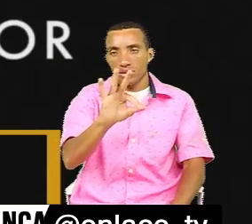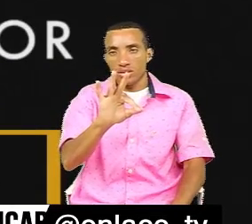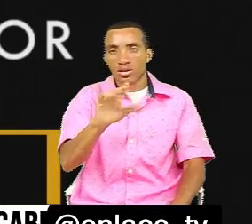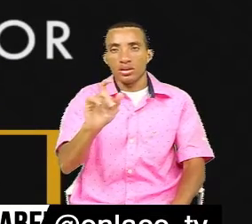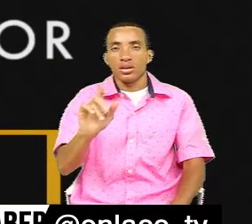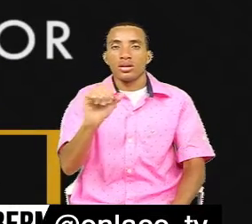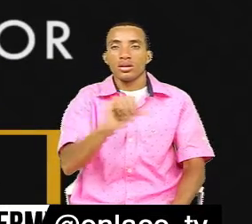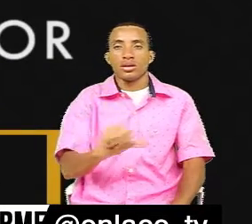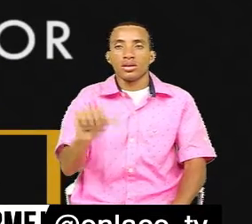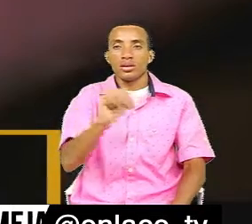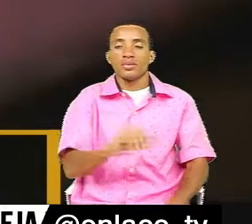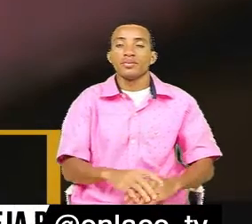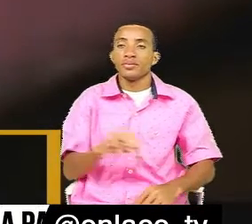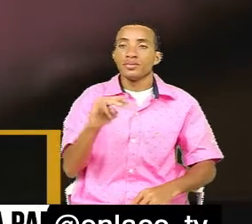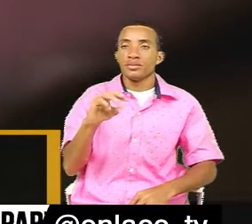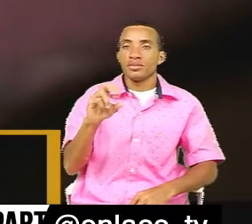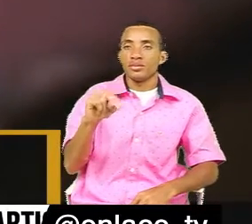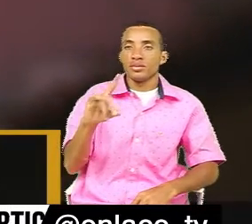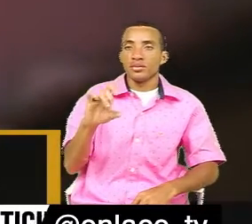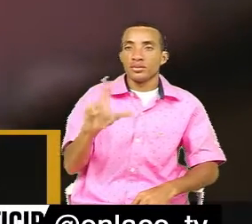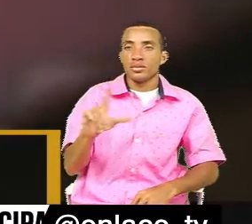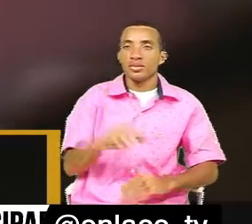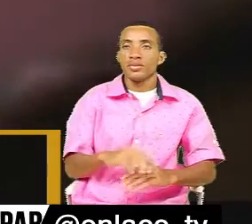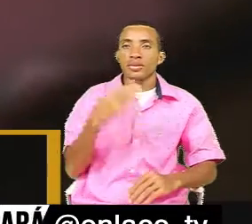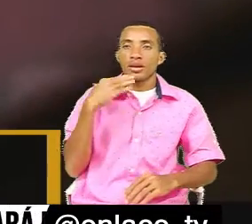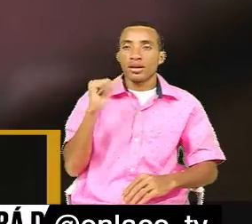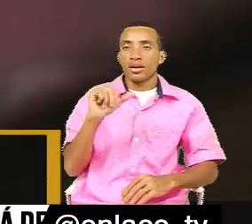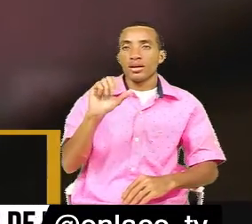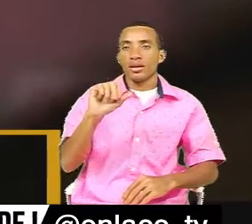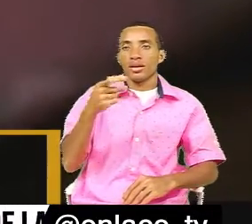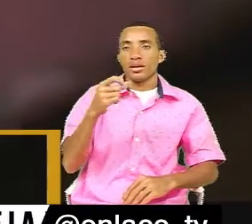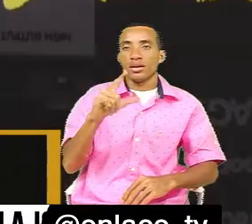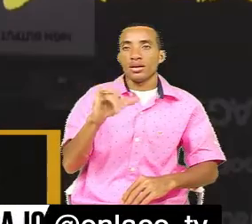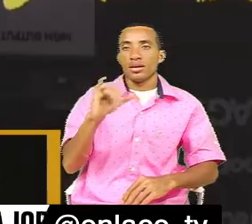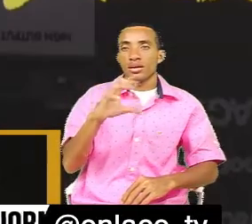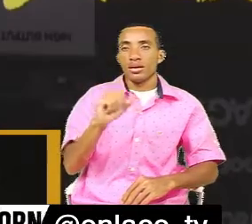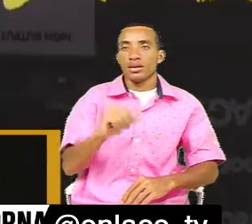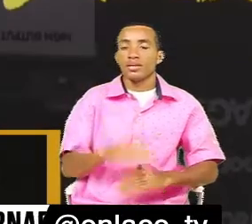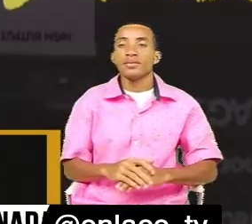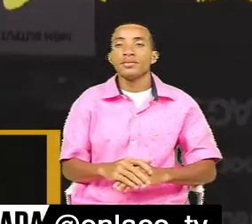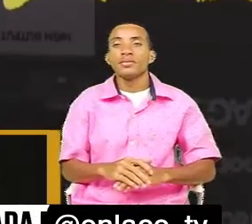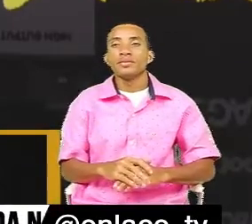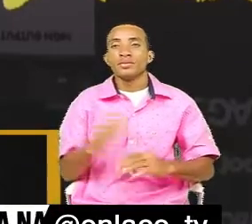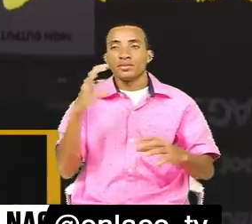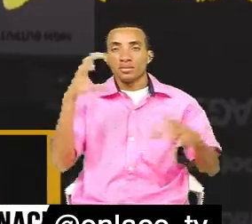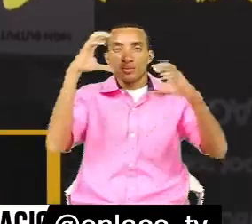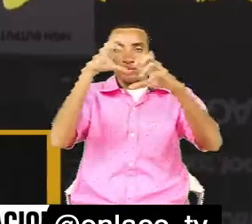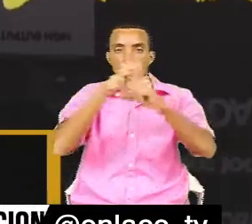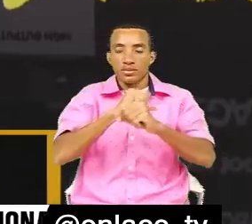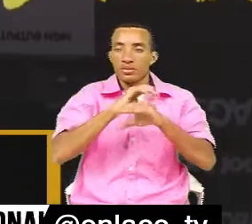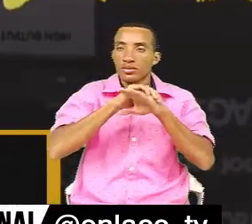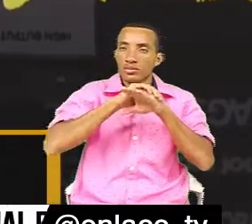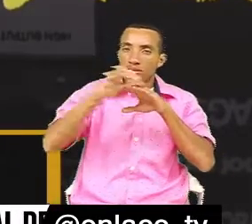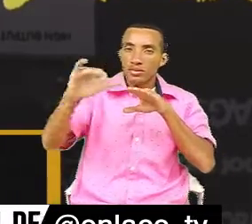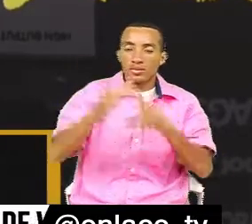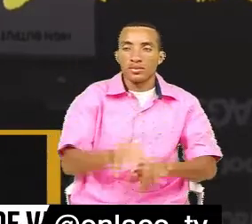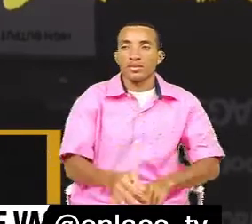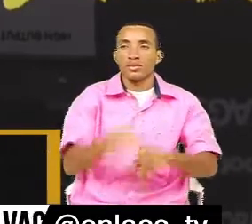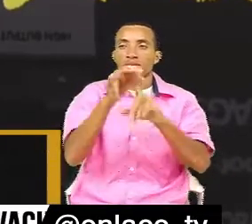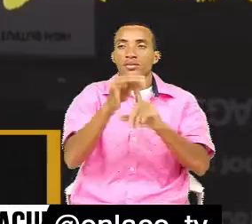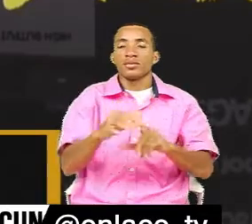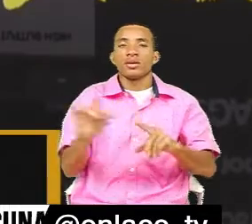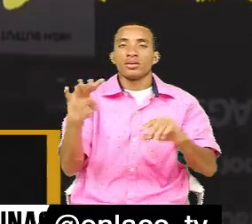actores, Manuel Sarmiento, Angélica Blandón y el director Alejandro Aguilar. En la noche hacemos una invitación muy especial a todas las personas que